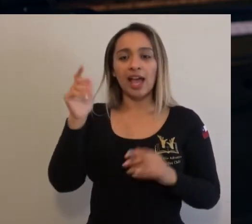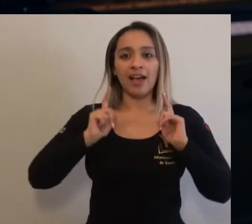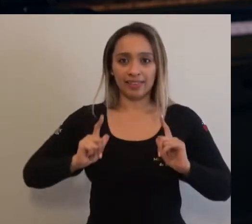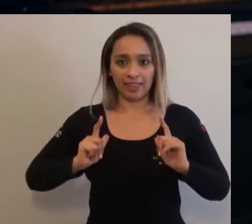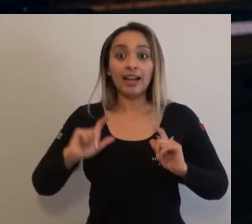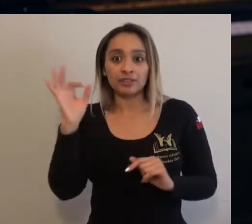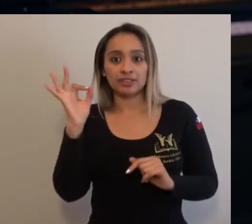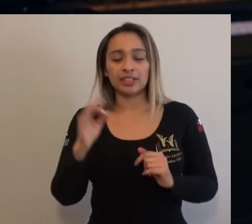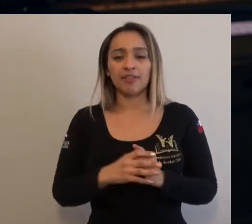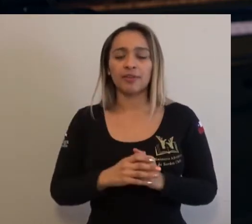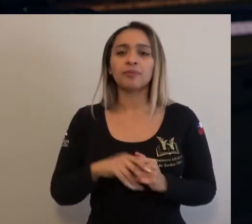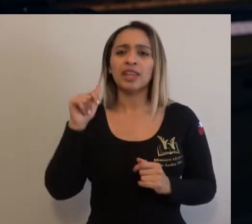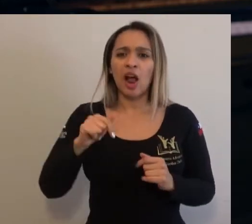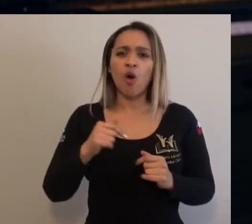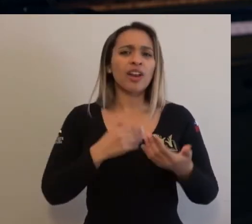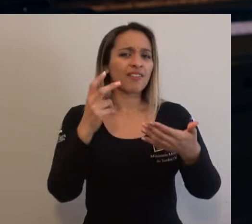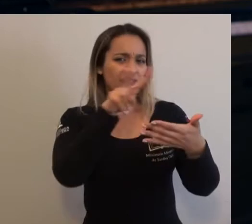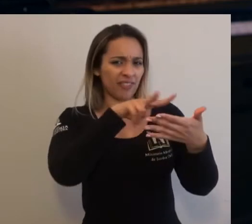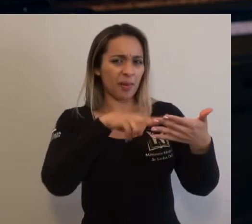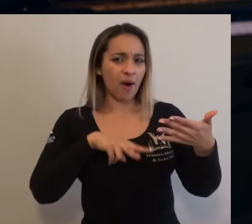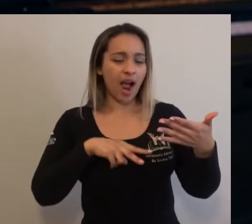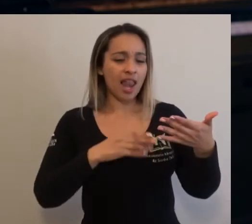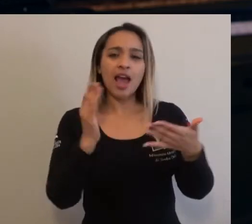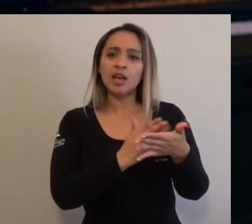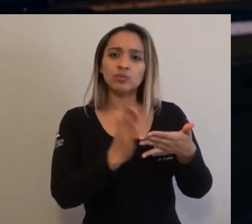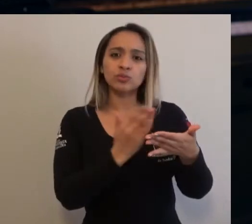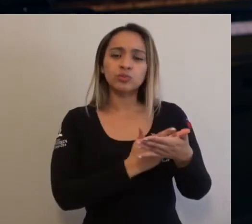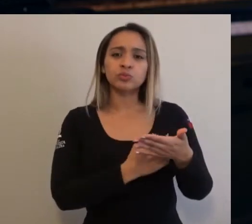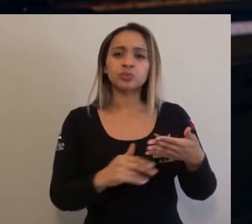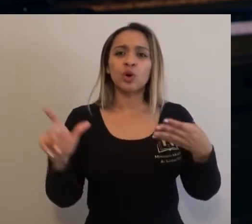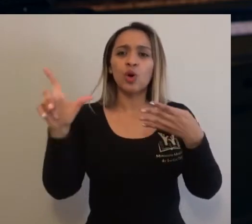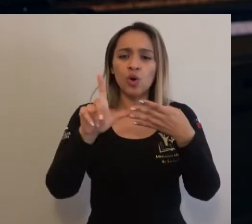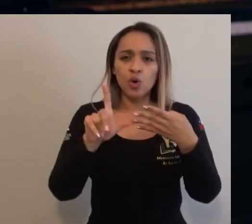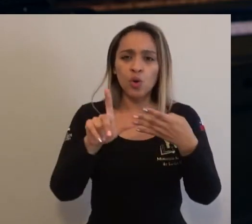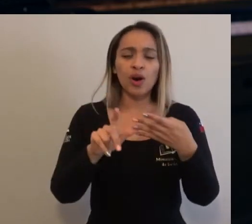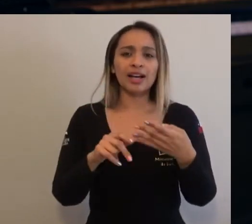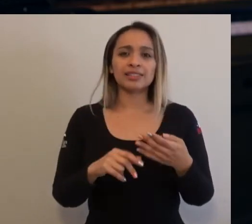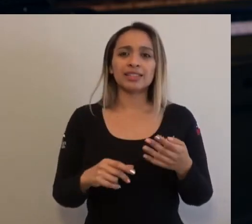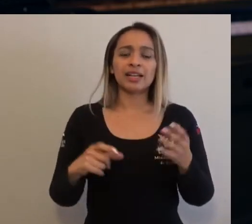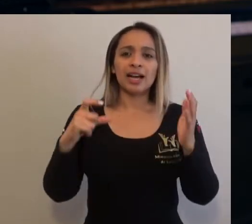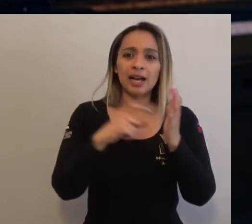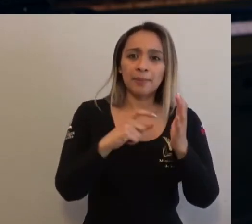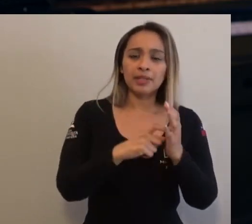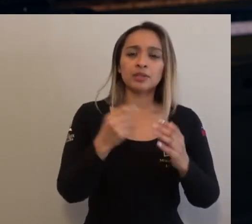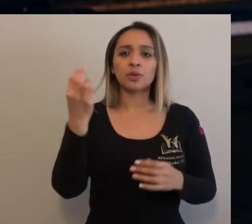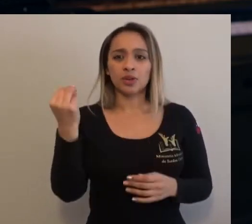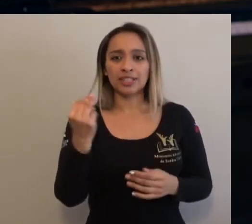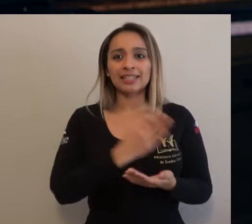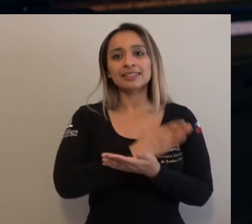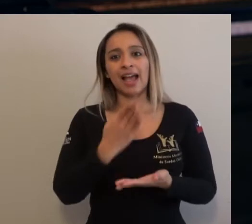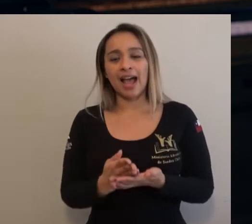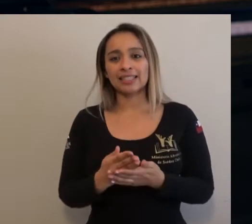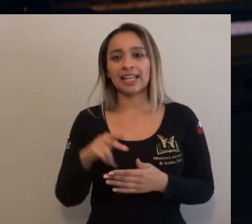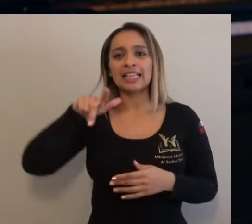Ahora en este momento yo los invito a que podamos leer San Lucas capítulo 13, versículos del 10 al